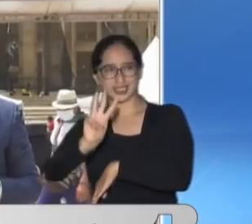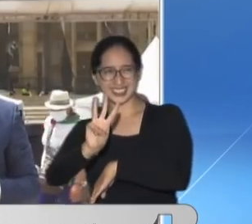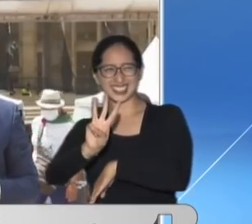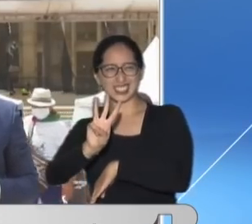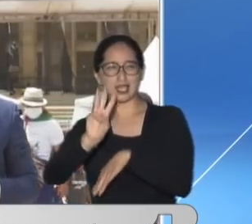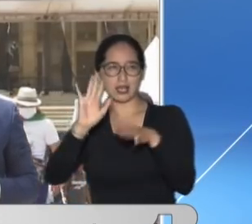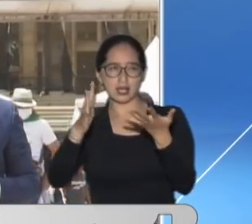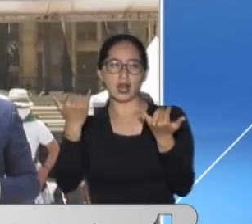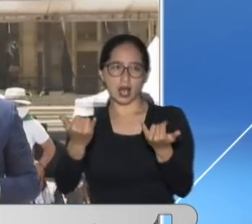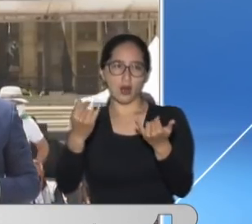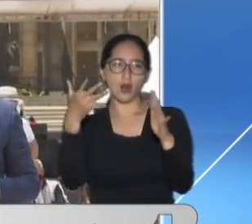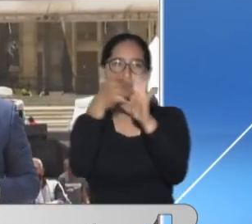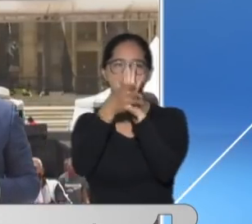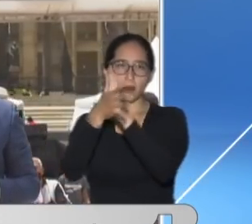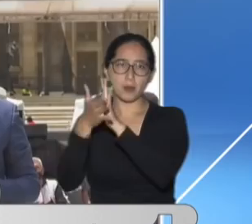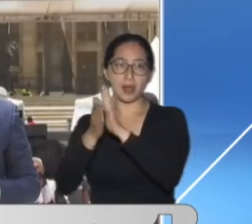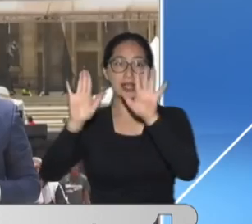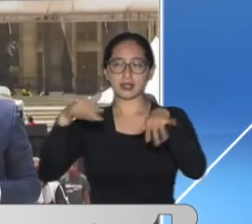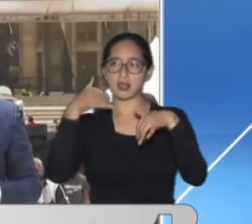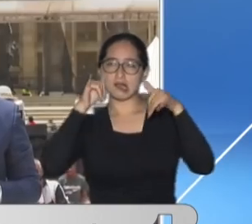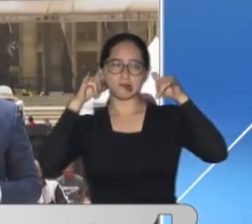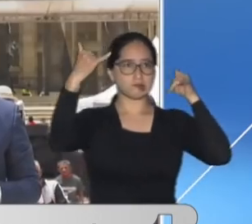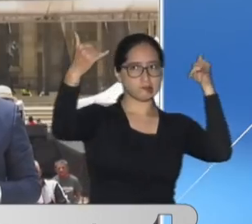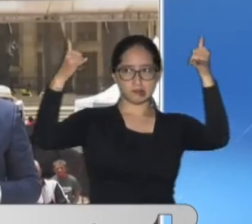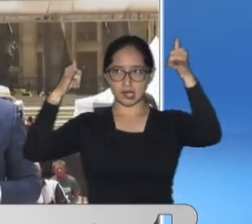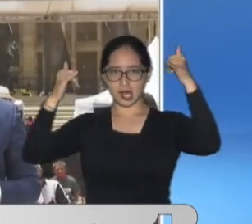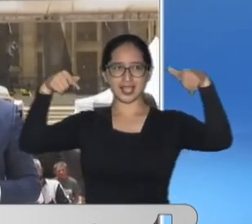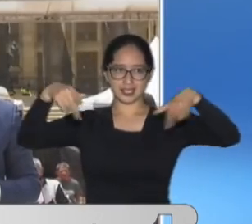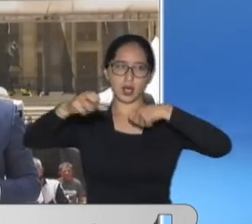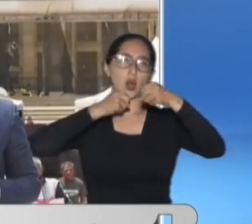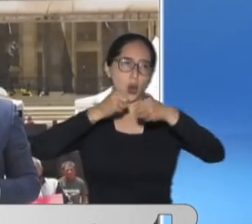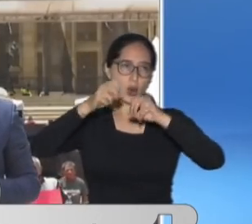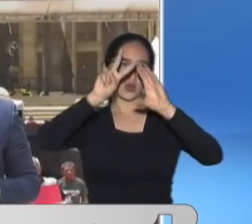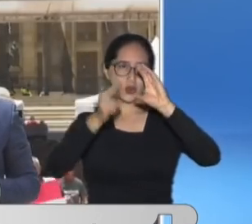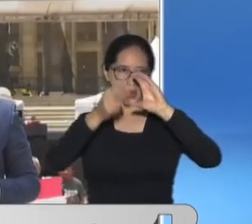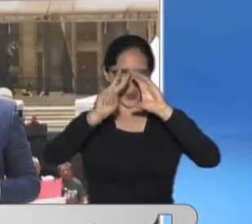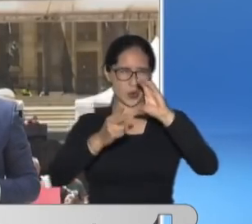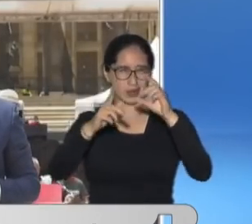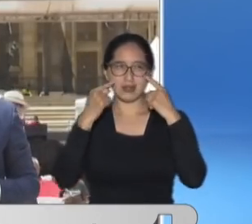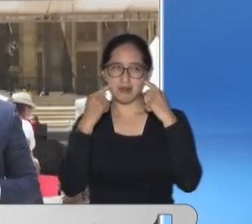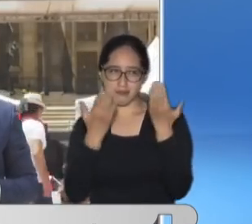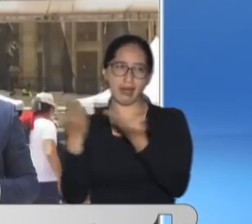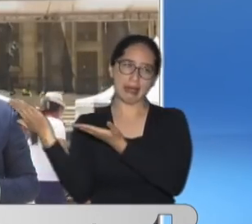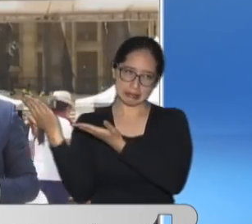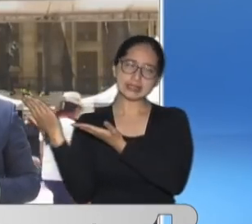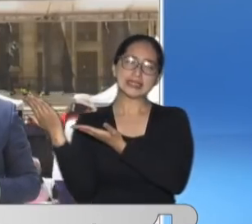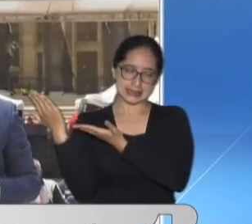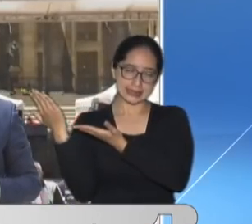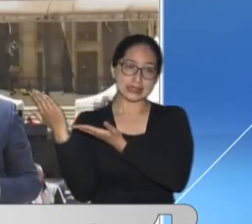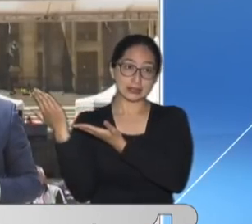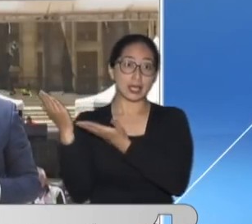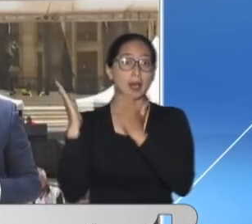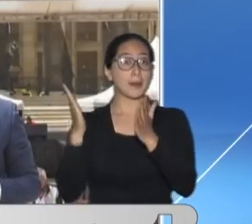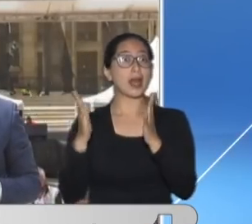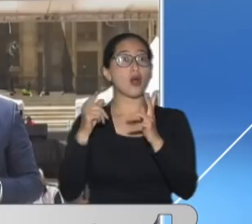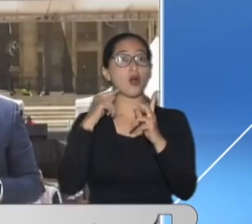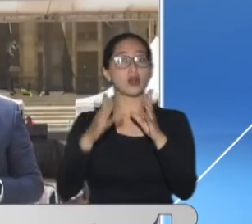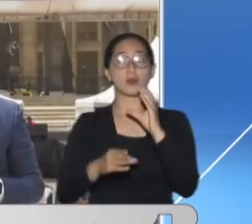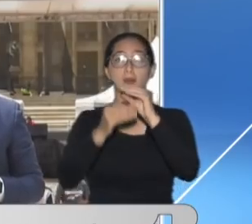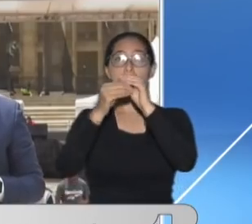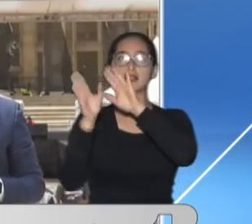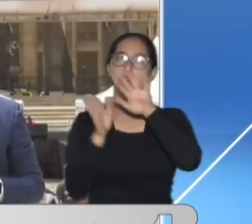tenemos a esta hora las cámaras de Noticentro 1 CMI, donde ustedes pueden observar lo que está sucediendo. Pero Stick Luenga se